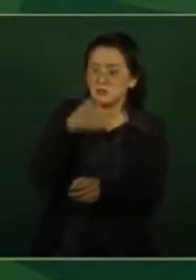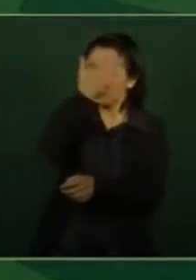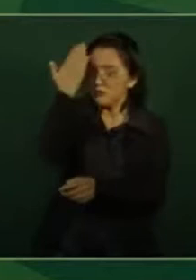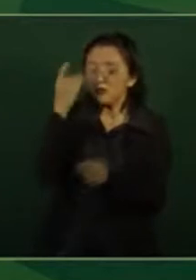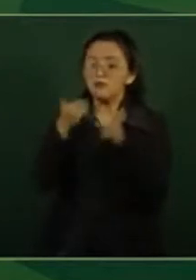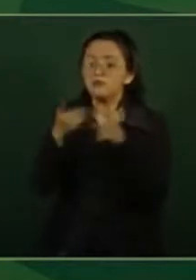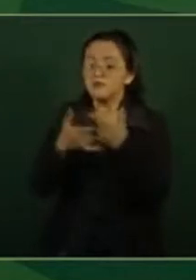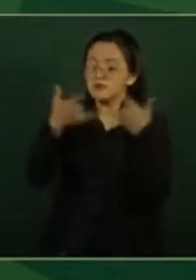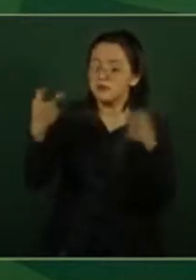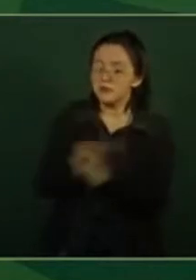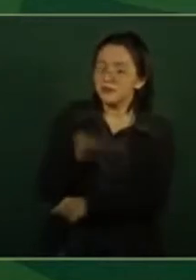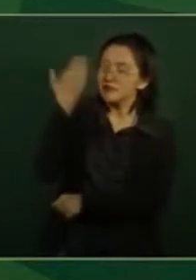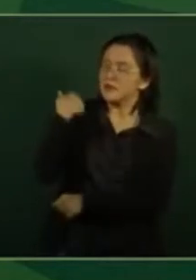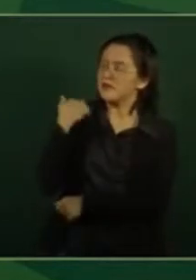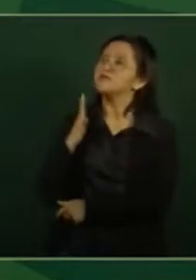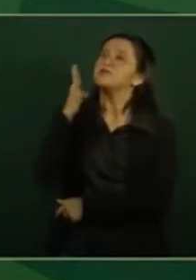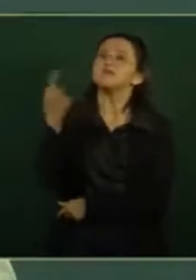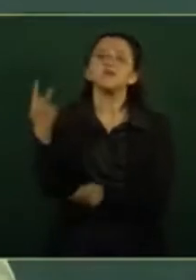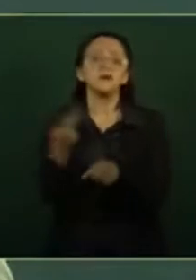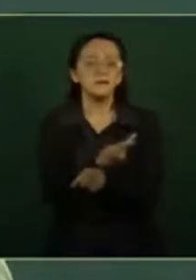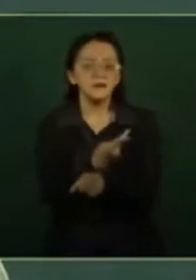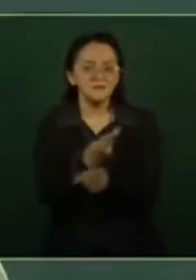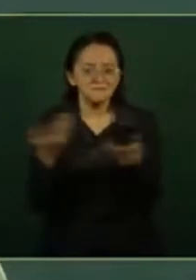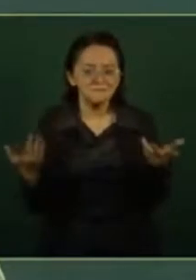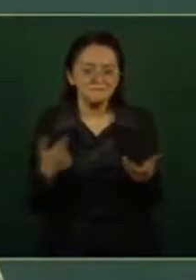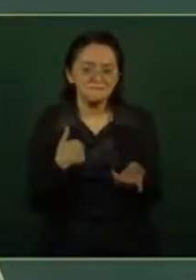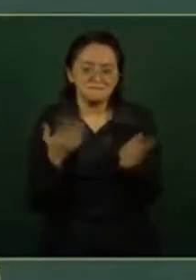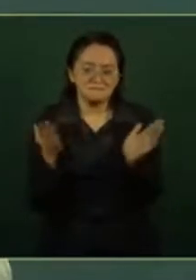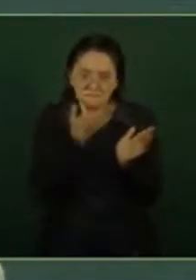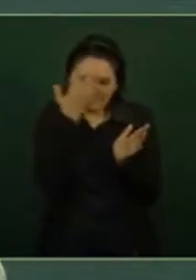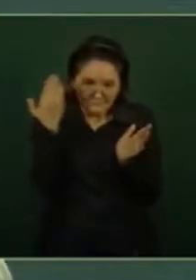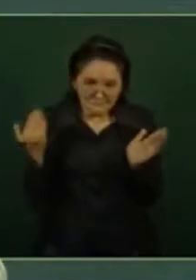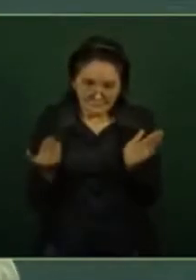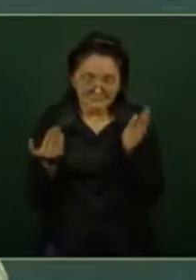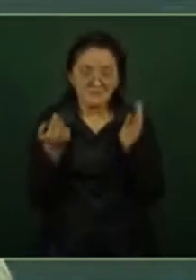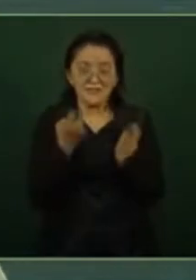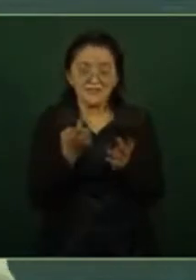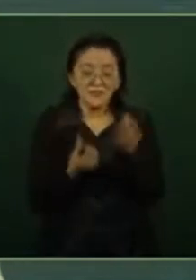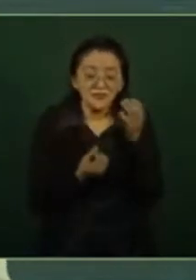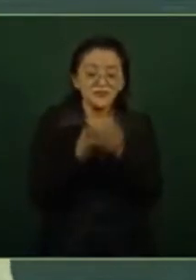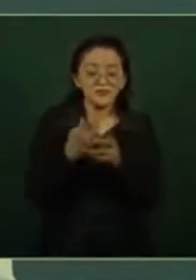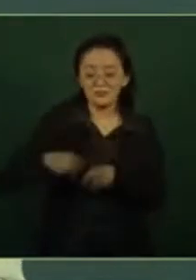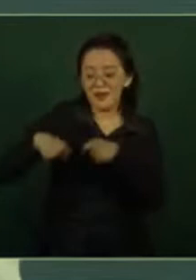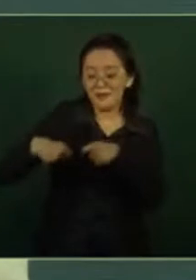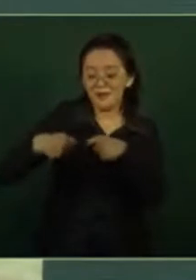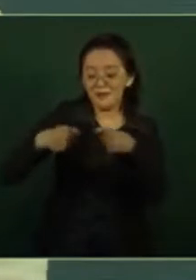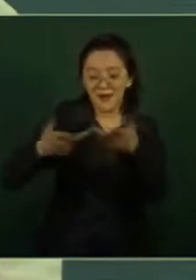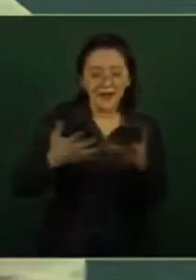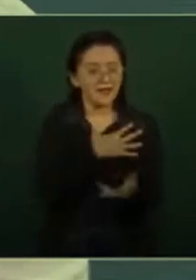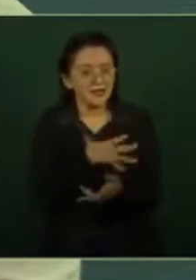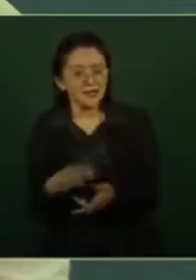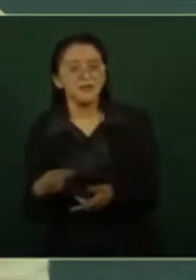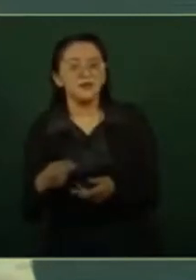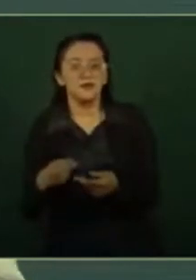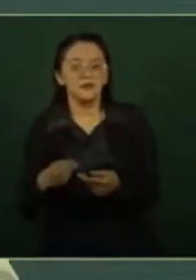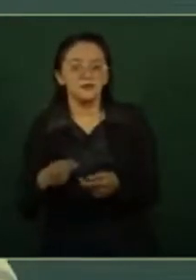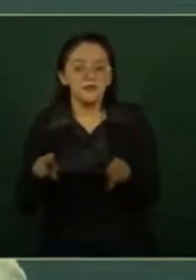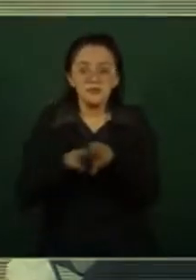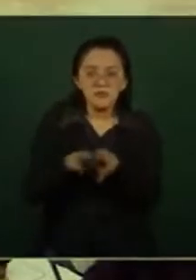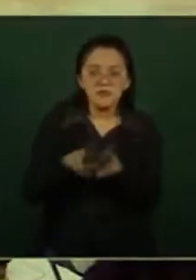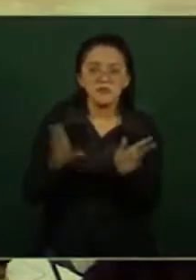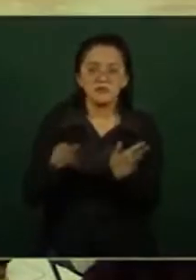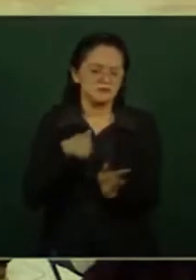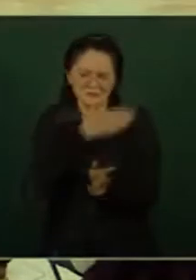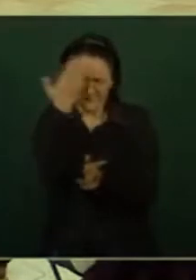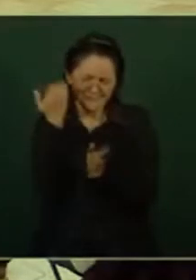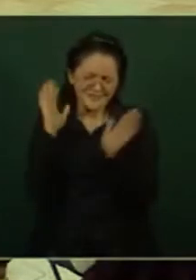nunca hacia dónde va, y ya no es un asunto de nosotros, es algo que tiene que ver con las nuevas generaciones, con nuestros hijos, nuestros nietos. Ya